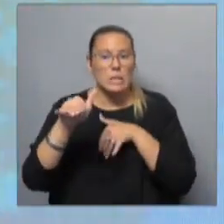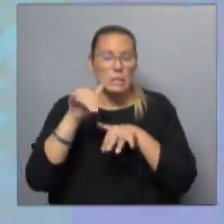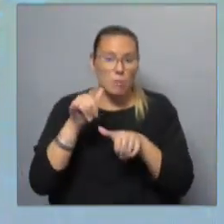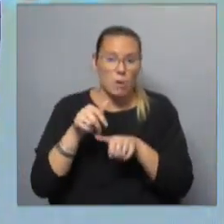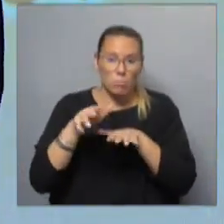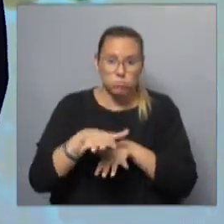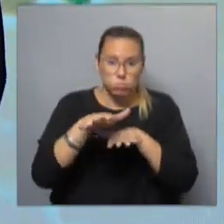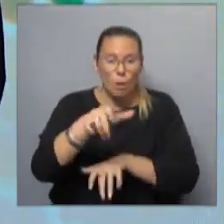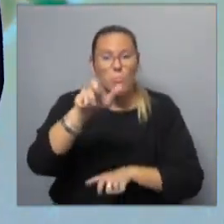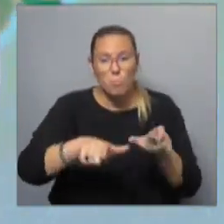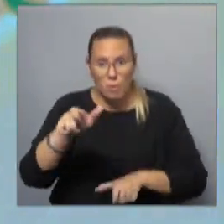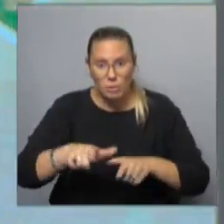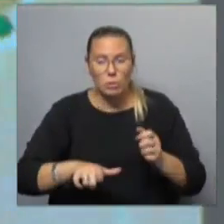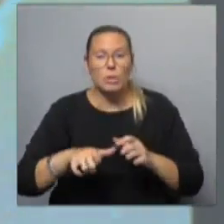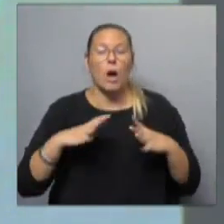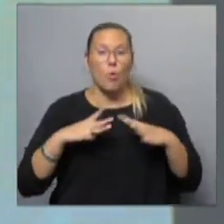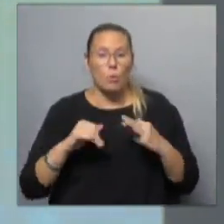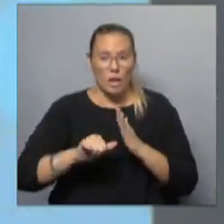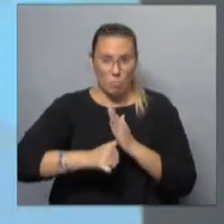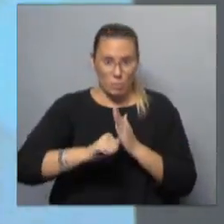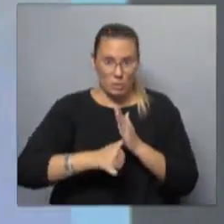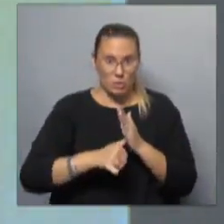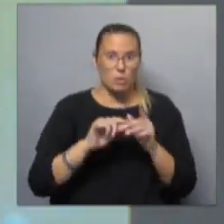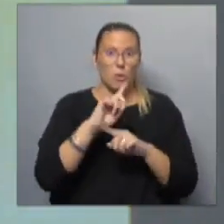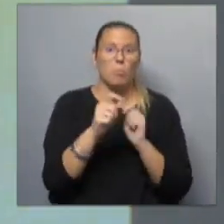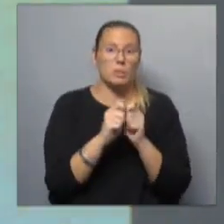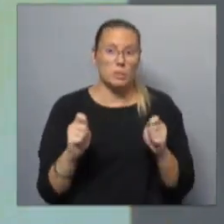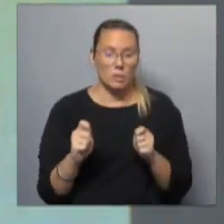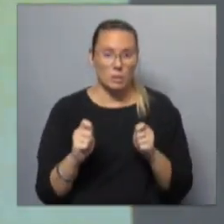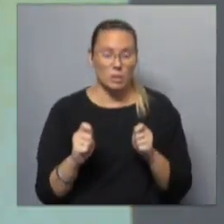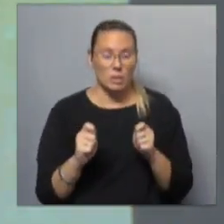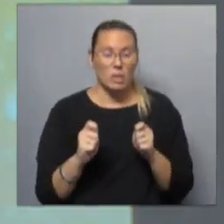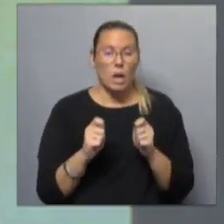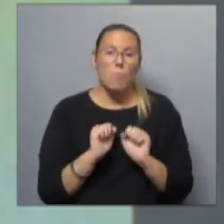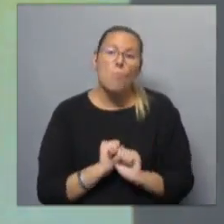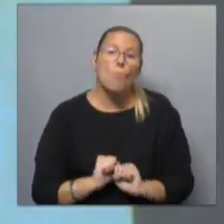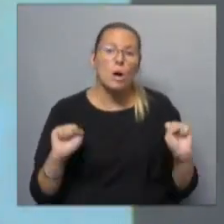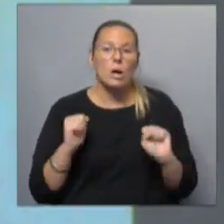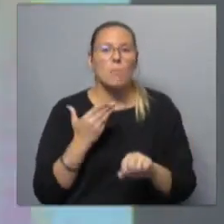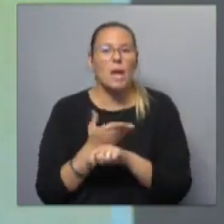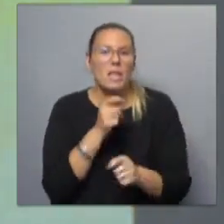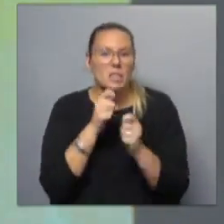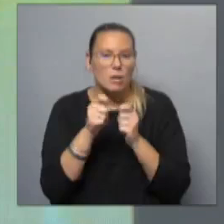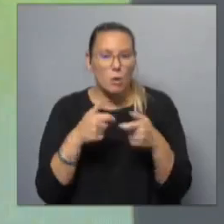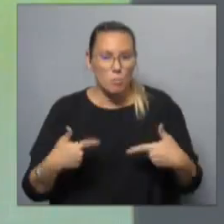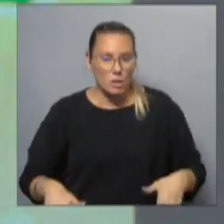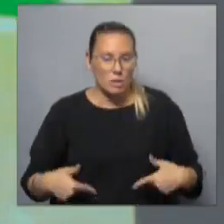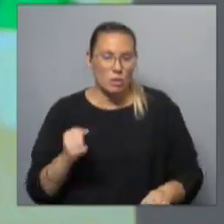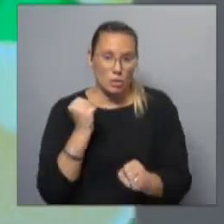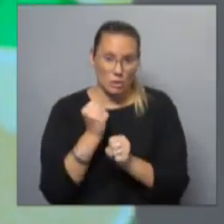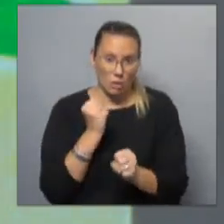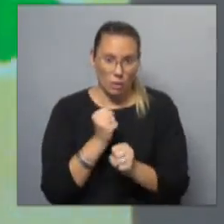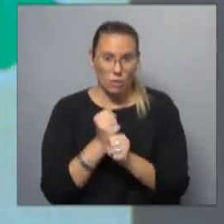de personas jubiladas, pensionistas. En el caso del PITCENET se maneja la posibilidad de pedirle una entrevista al ministro de Trabajo y Seguridad